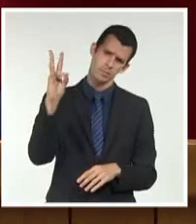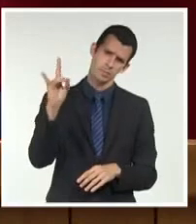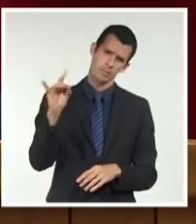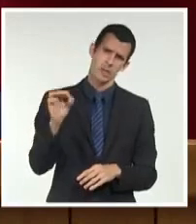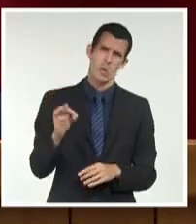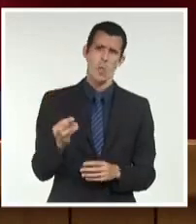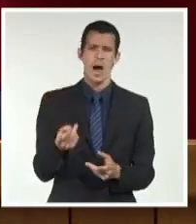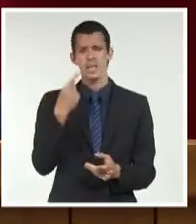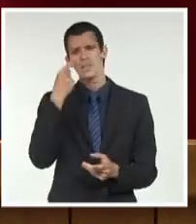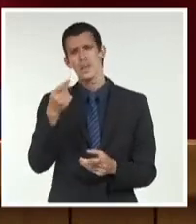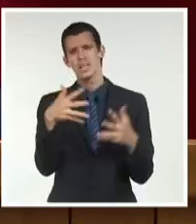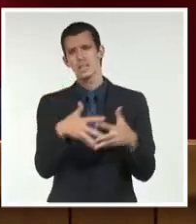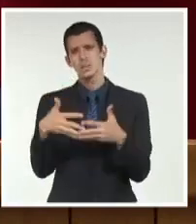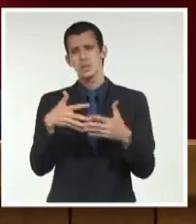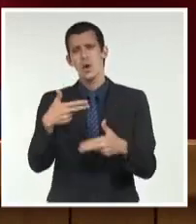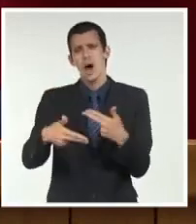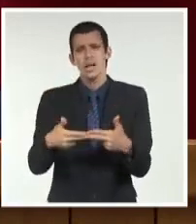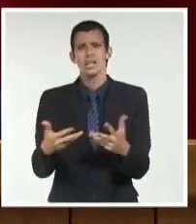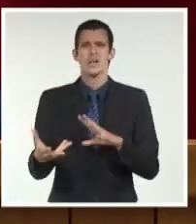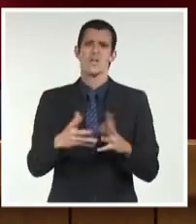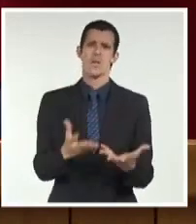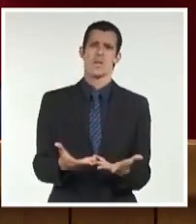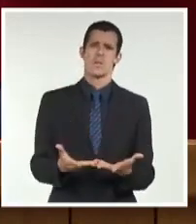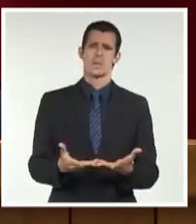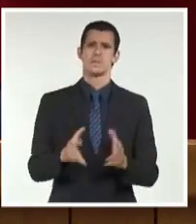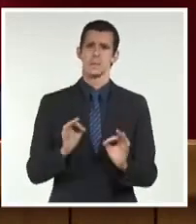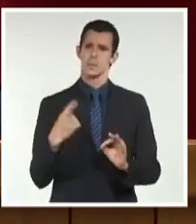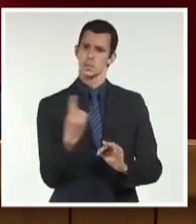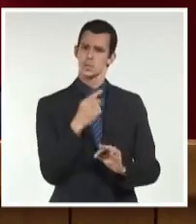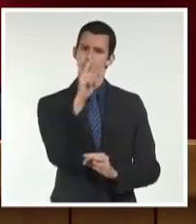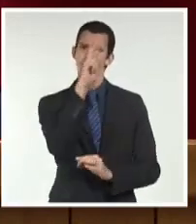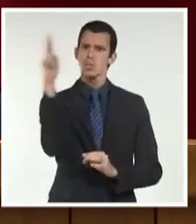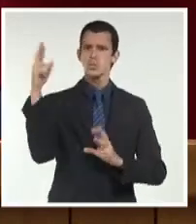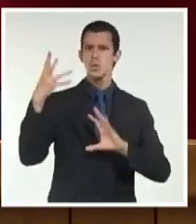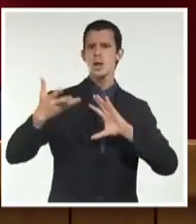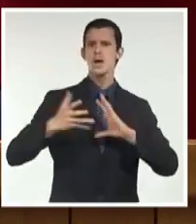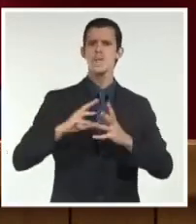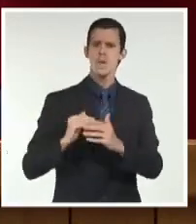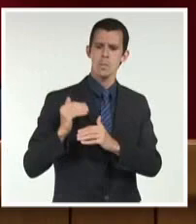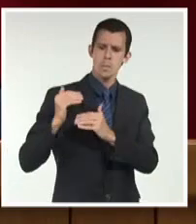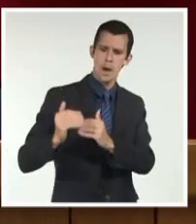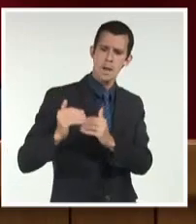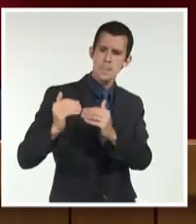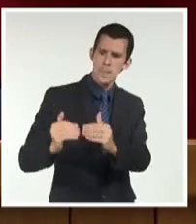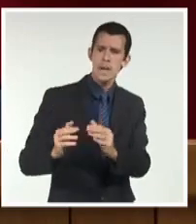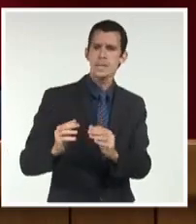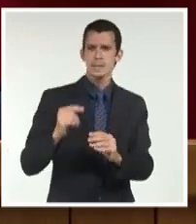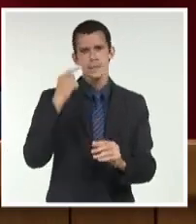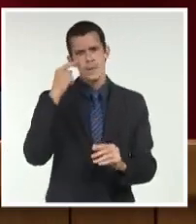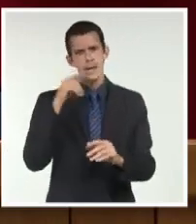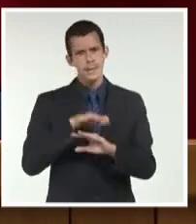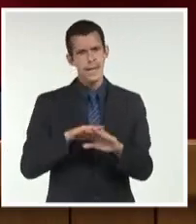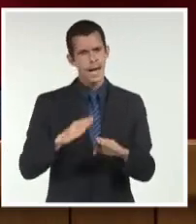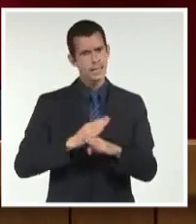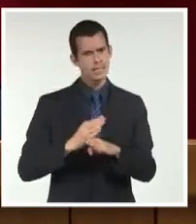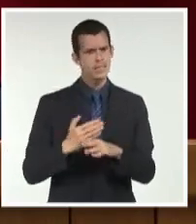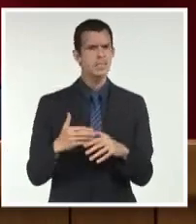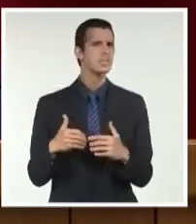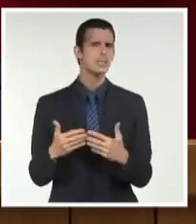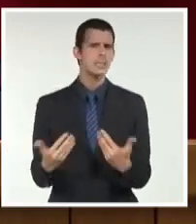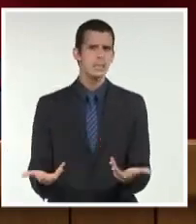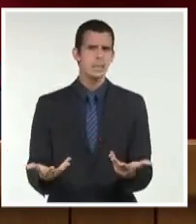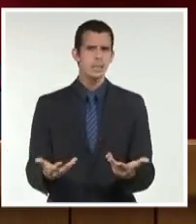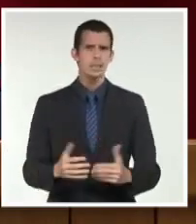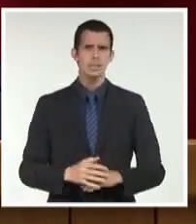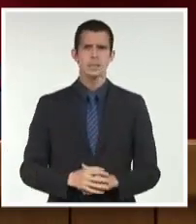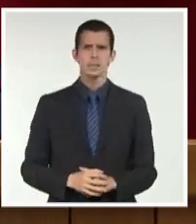significa, plantando la advertencia de que todo aquel que se atreve a emprender una vía alternativa a su manual de instrucciones para